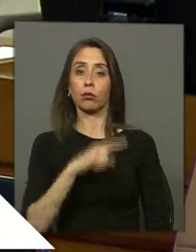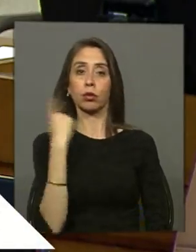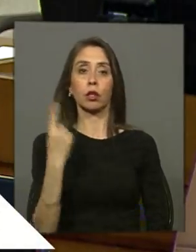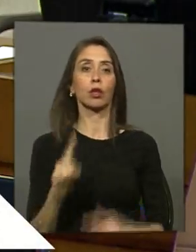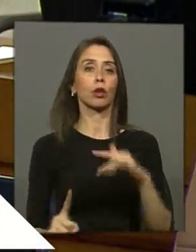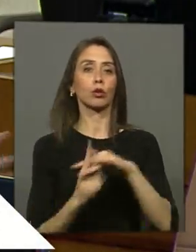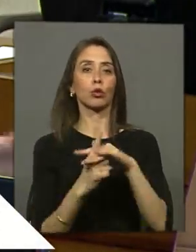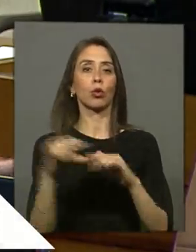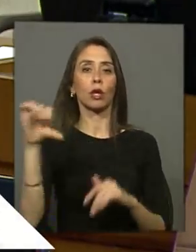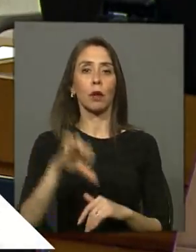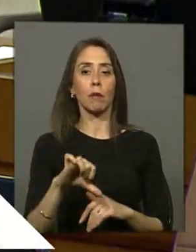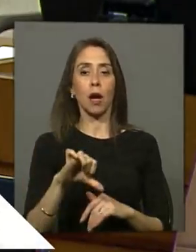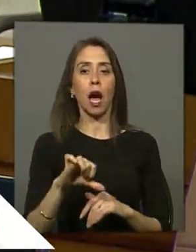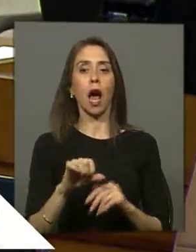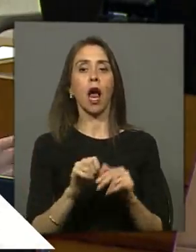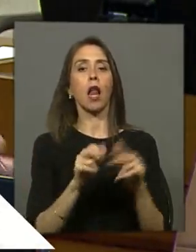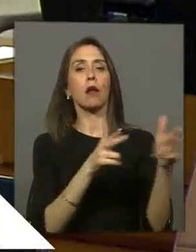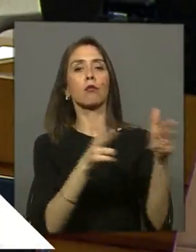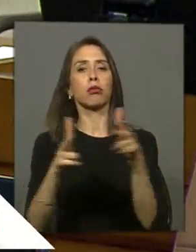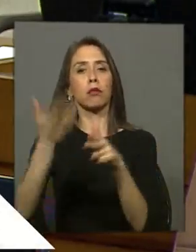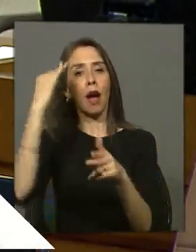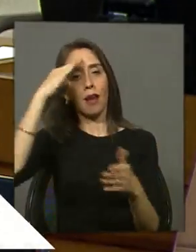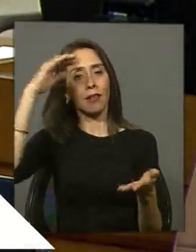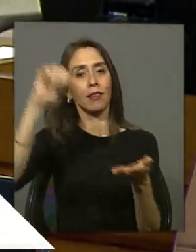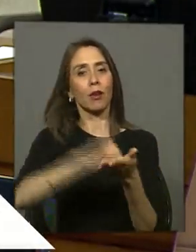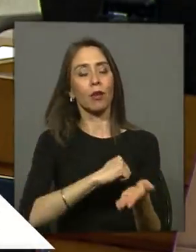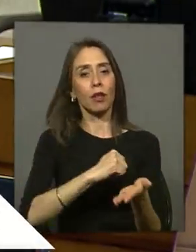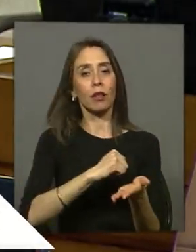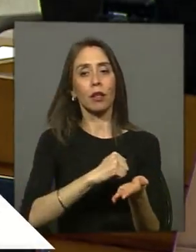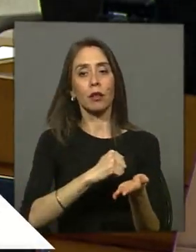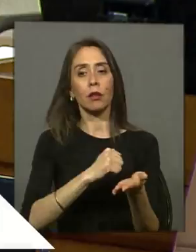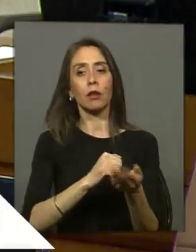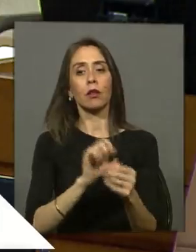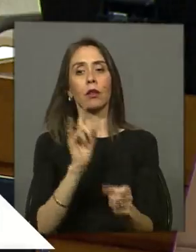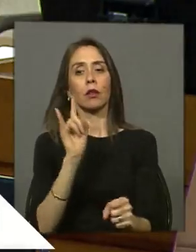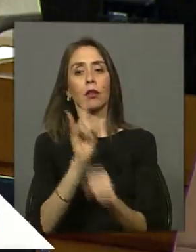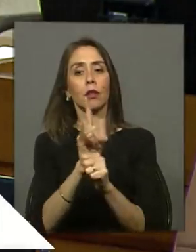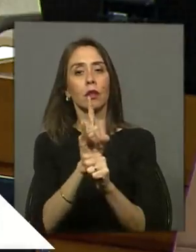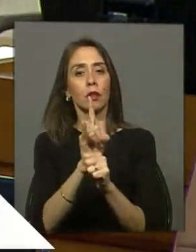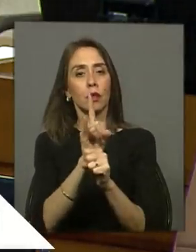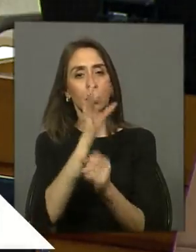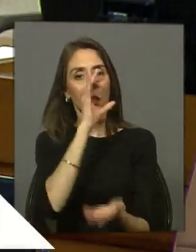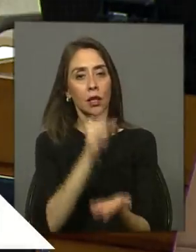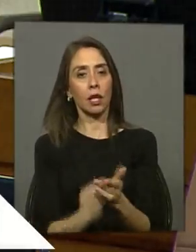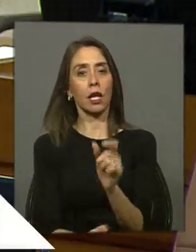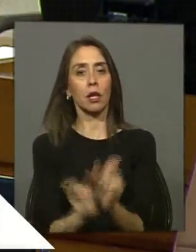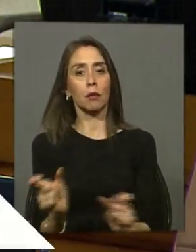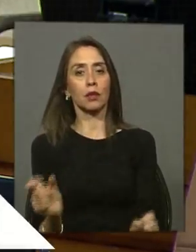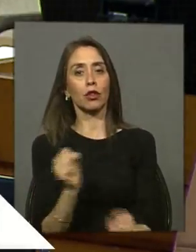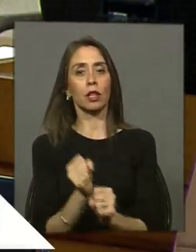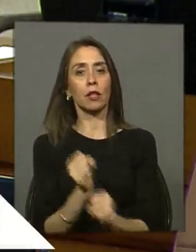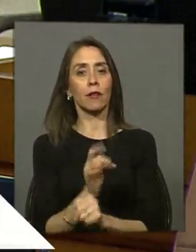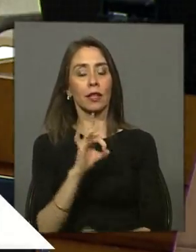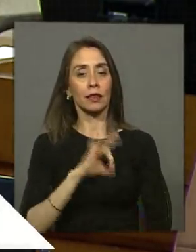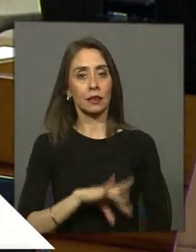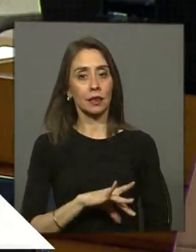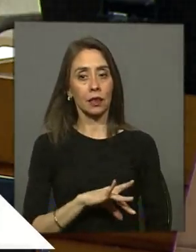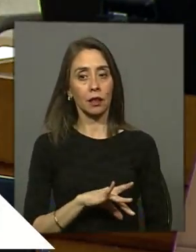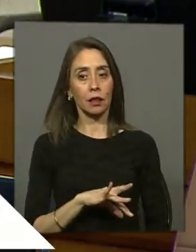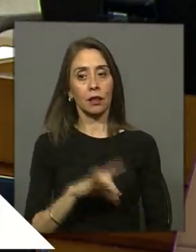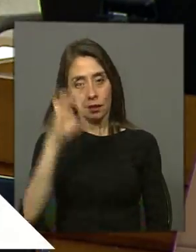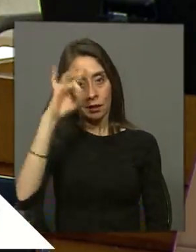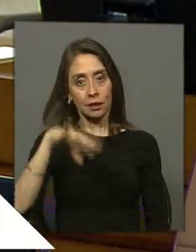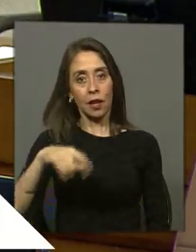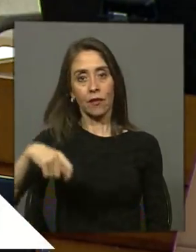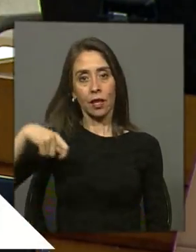nació mal nació a sangre y fuego nació engañando a los trabajadores de este país y ya hoy día sabemos